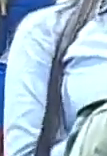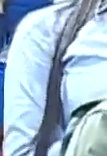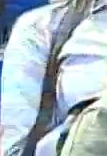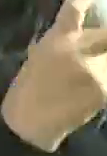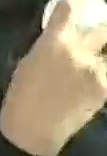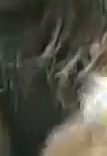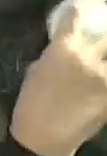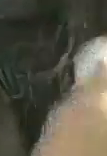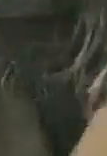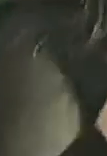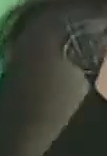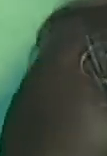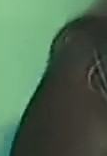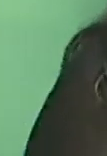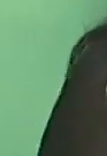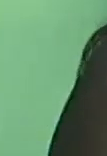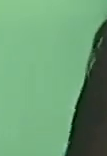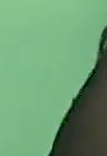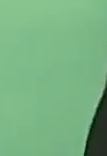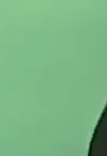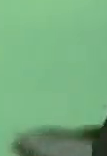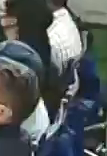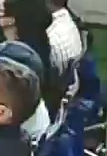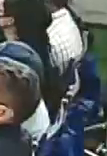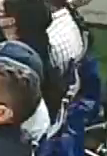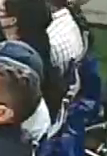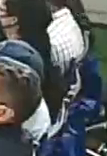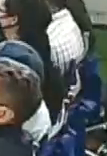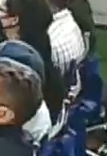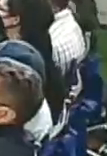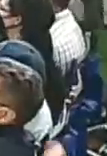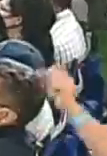línea presidencial que sigue la